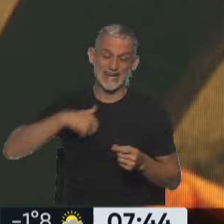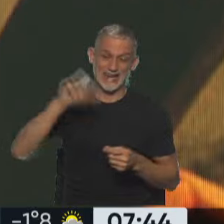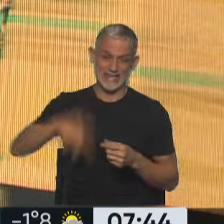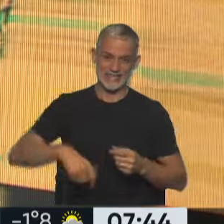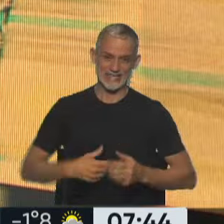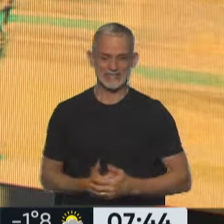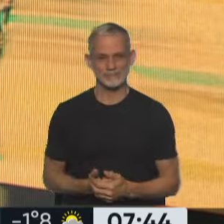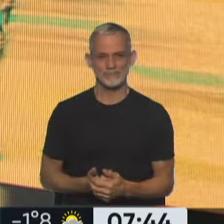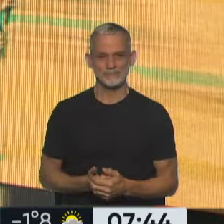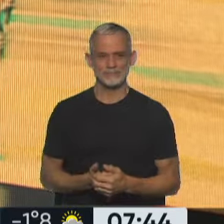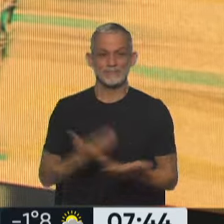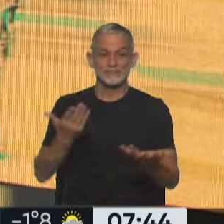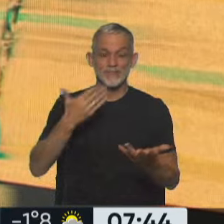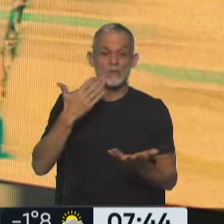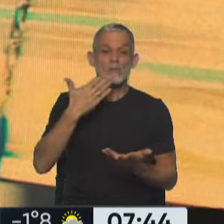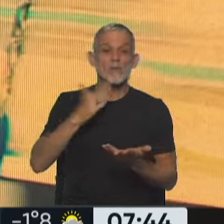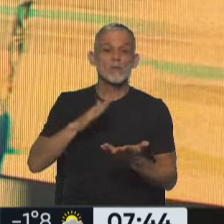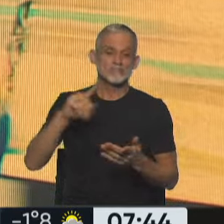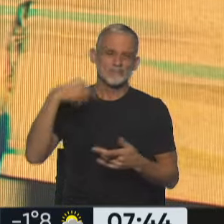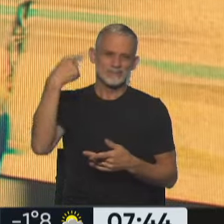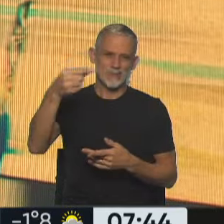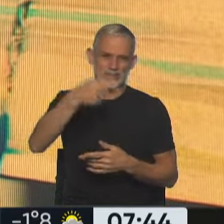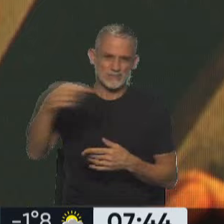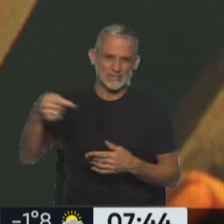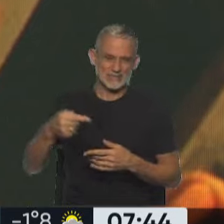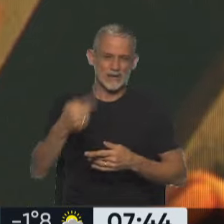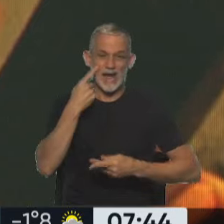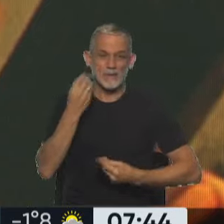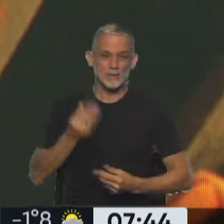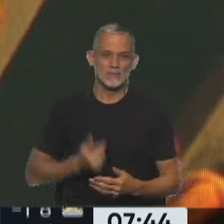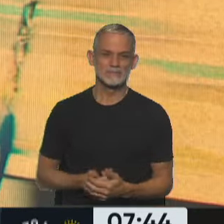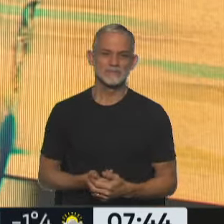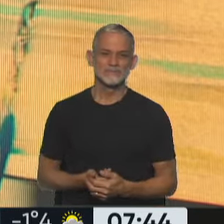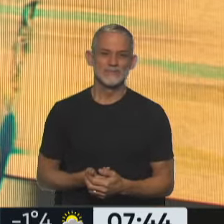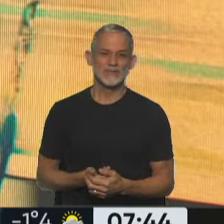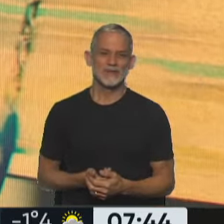Bueno, si hablamos la semana que viene, que estamos hablando de otra cosa. Veremos. Gracias, Iri. Seguimos.